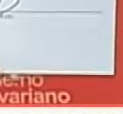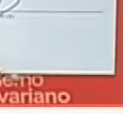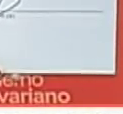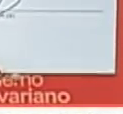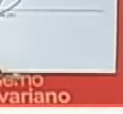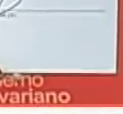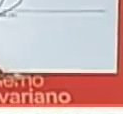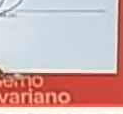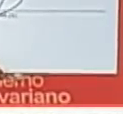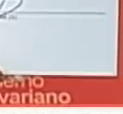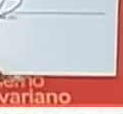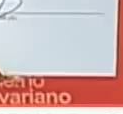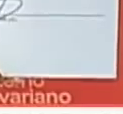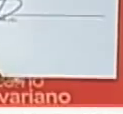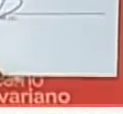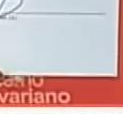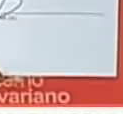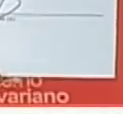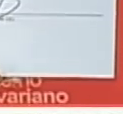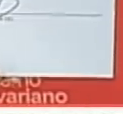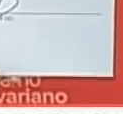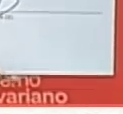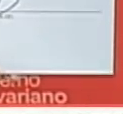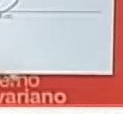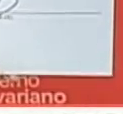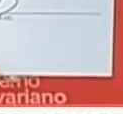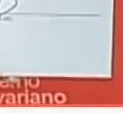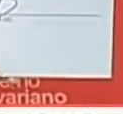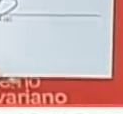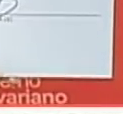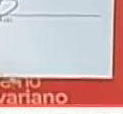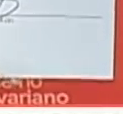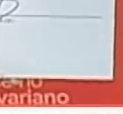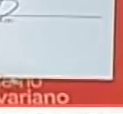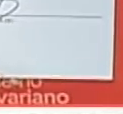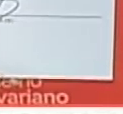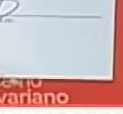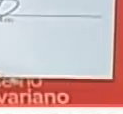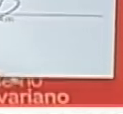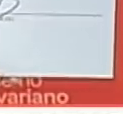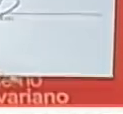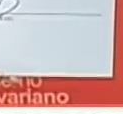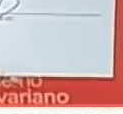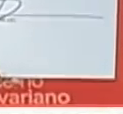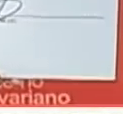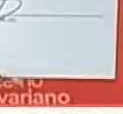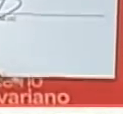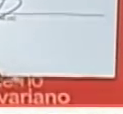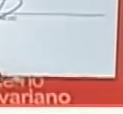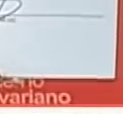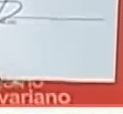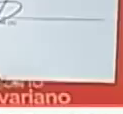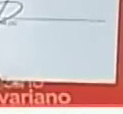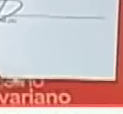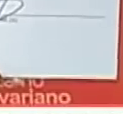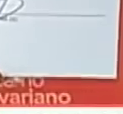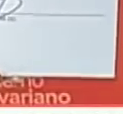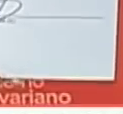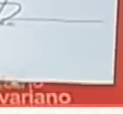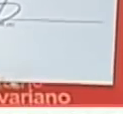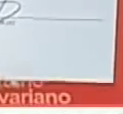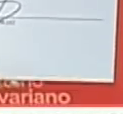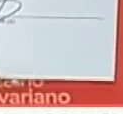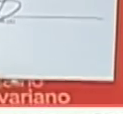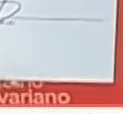Gracias al Banco de Venezuela, gracias trabajadores y trabajadoras. Sigamos adelante, hay un mundo por hacer y estoy seguro que estamos